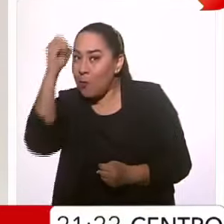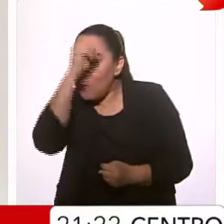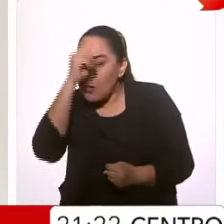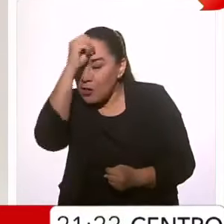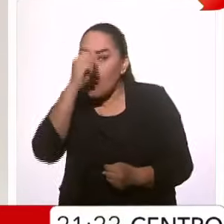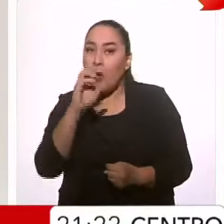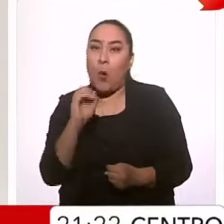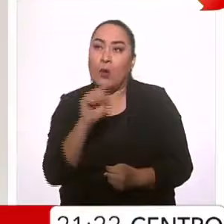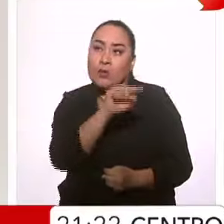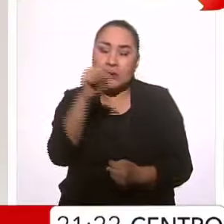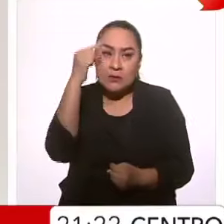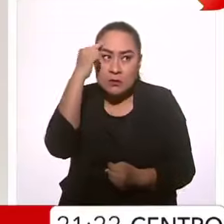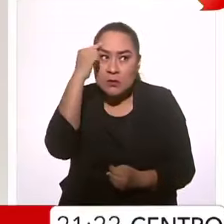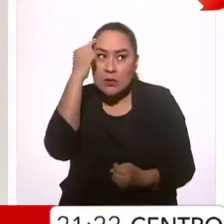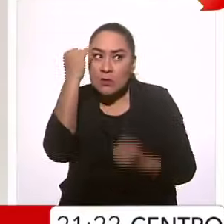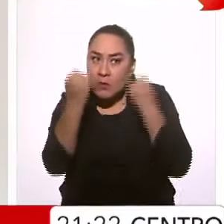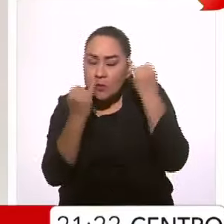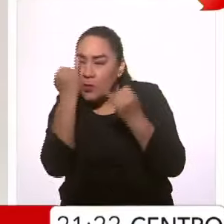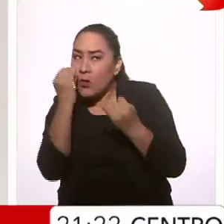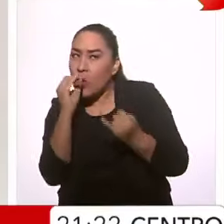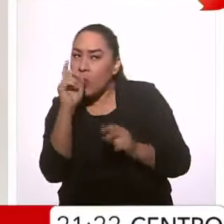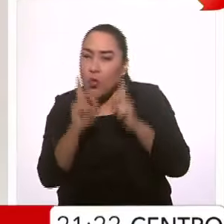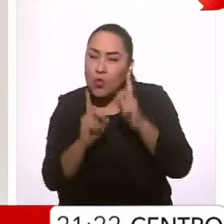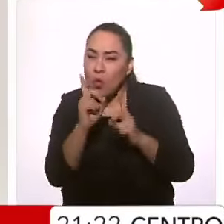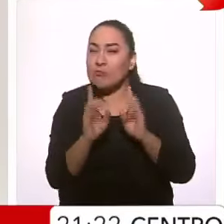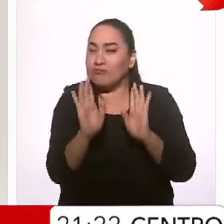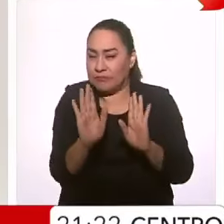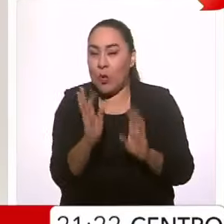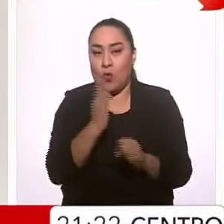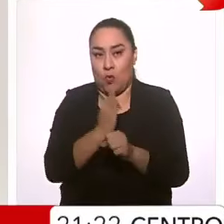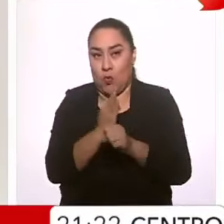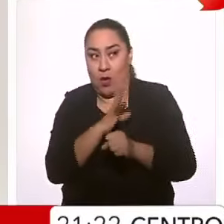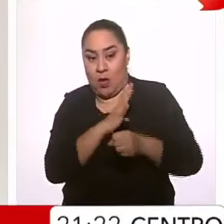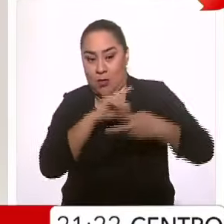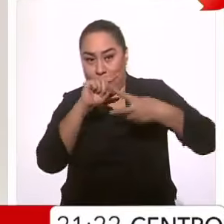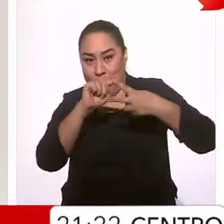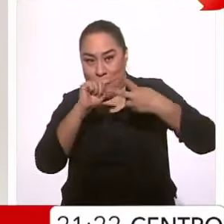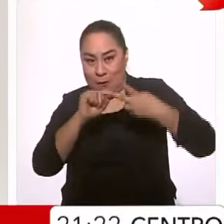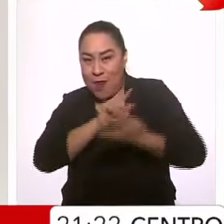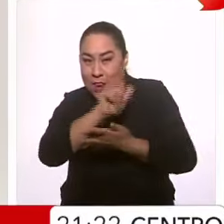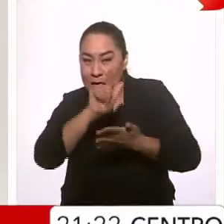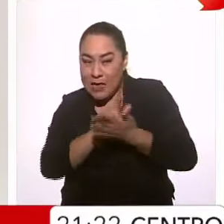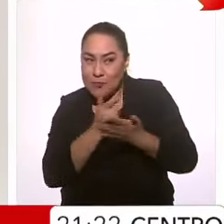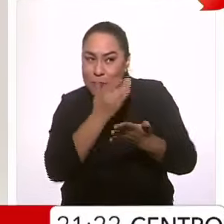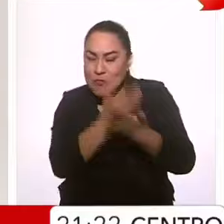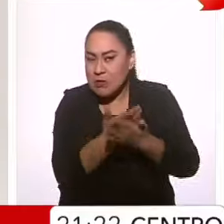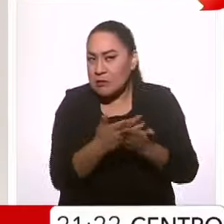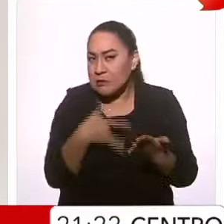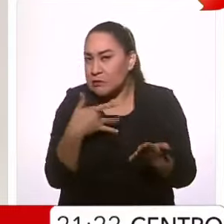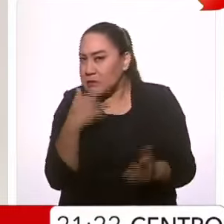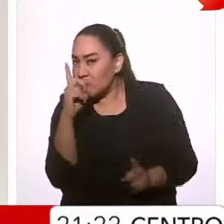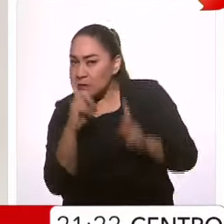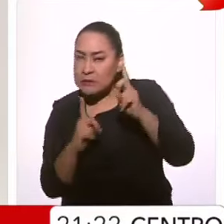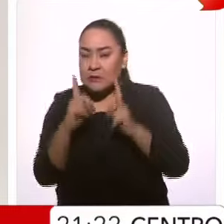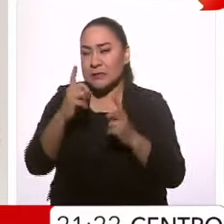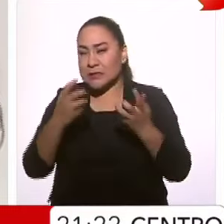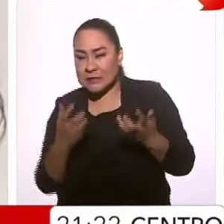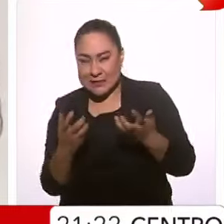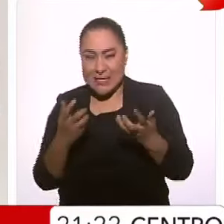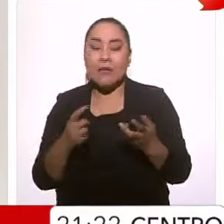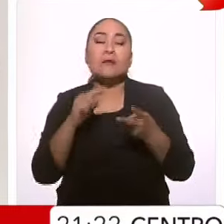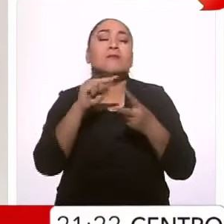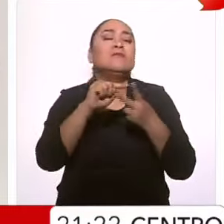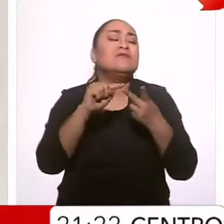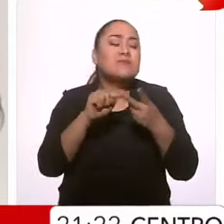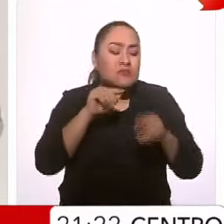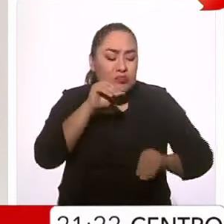cuestionamientos, dudas. Me voy a 2 específicamente que han generado muchas reacciones el día de hoy y que de alguna manera están relacionadas por la